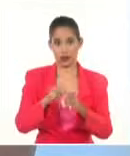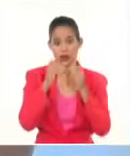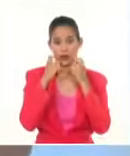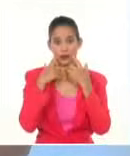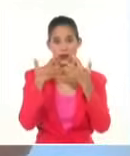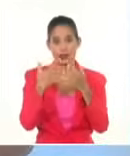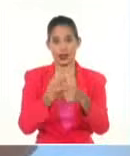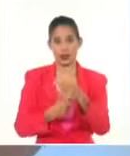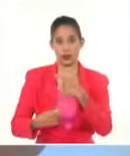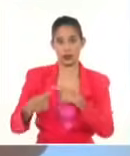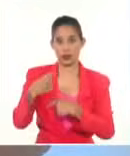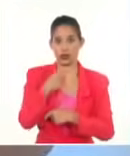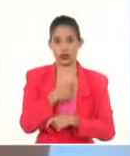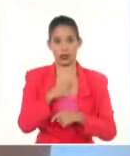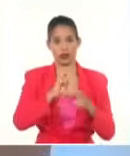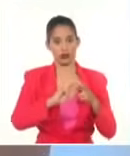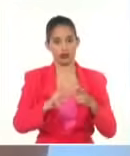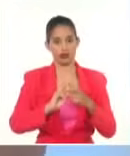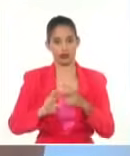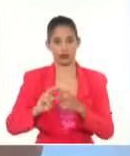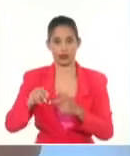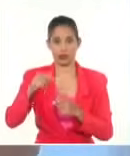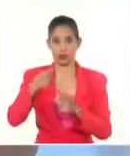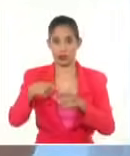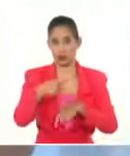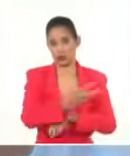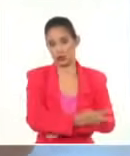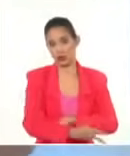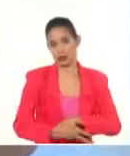clasificación migratoria de residente, así como